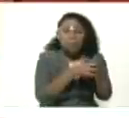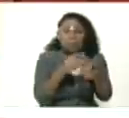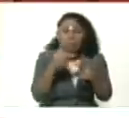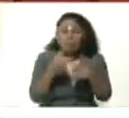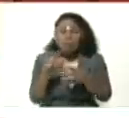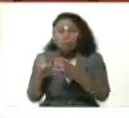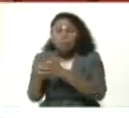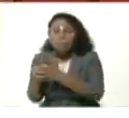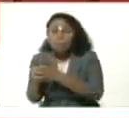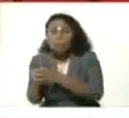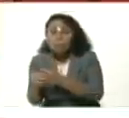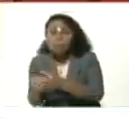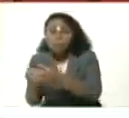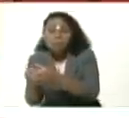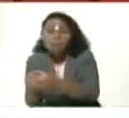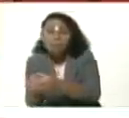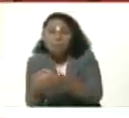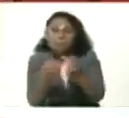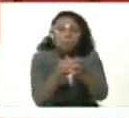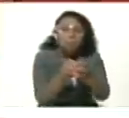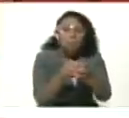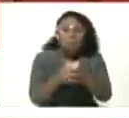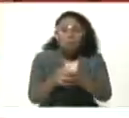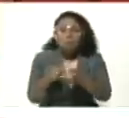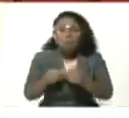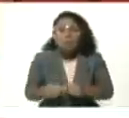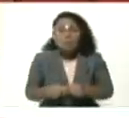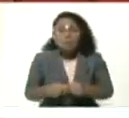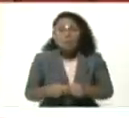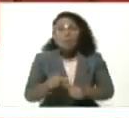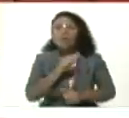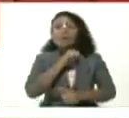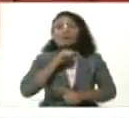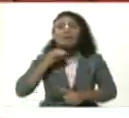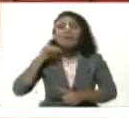cogollito por aquí de lo que se quedó Ramos Alú